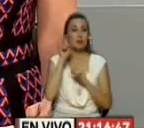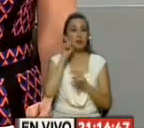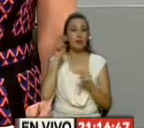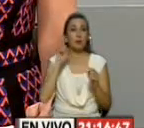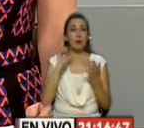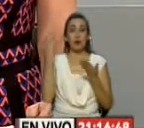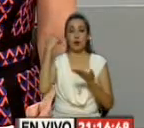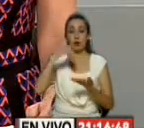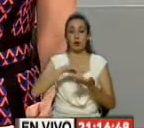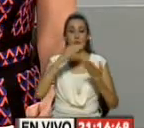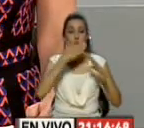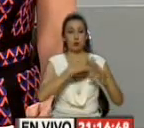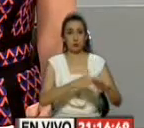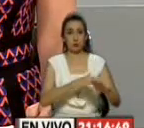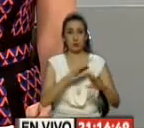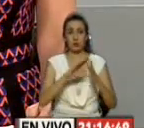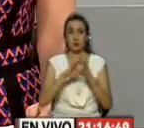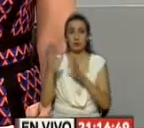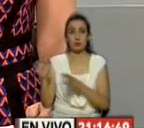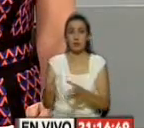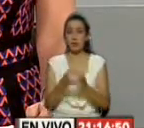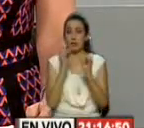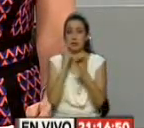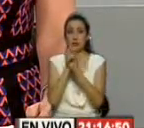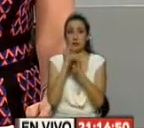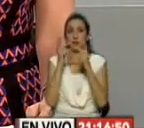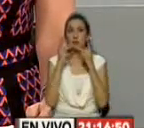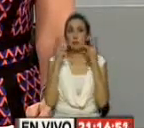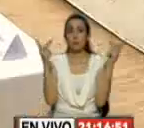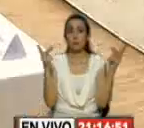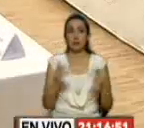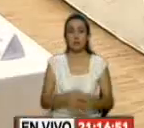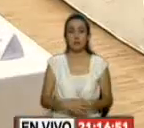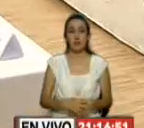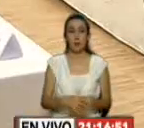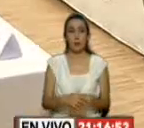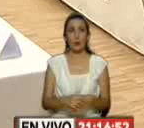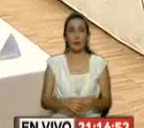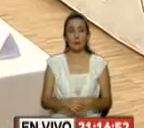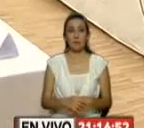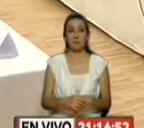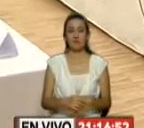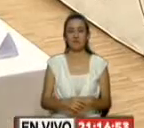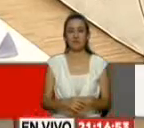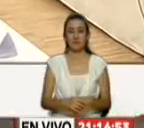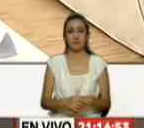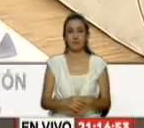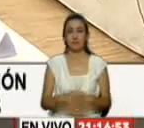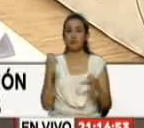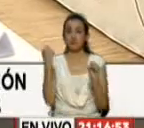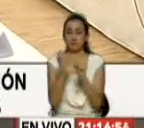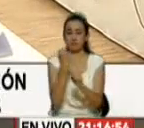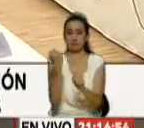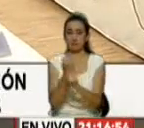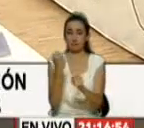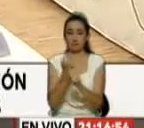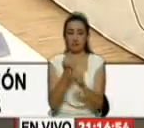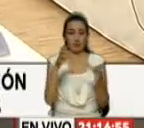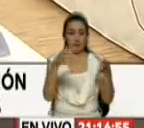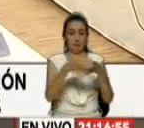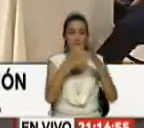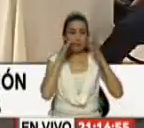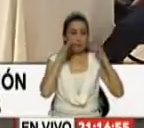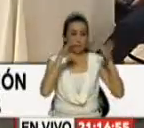acciones preventivas y reactivas de parte de las entidades estatales. Tras 7 meses de trabajo, la comisión ocasional encargada de